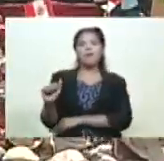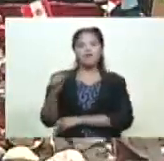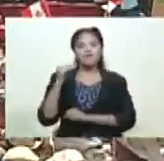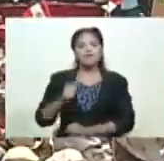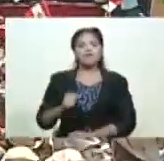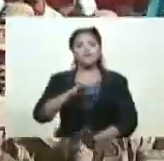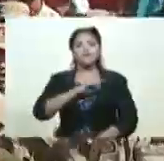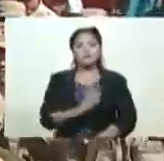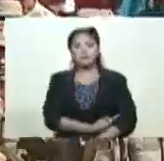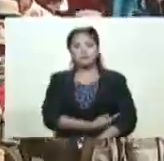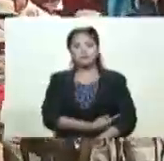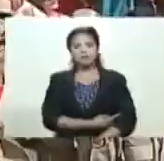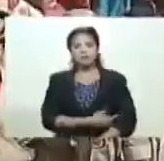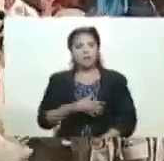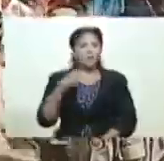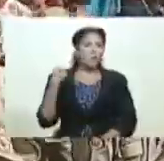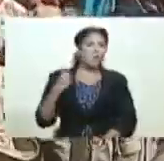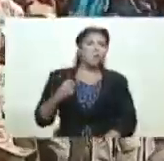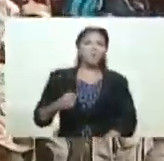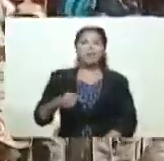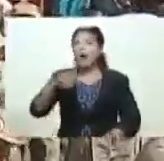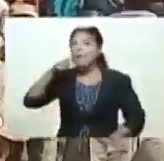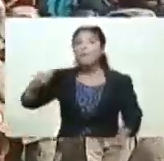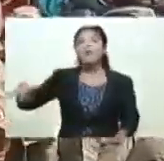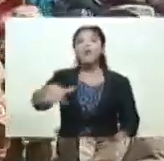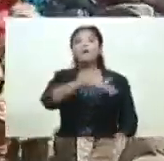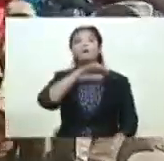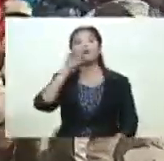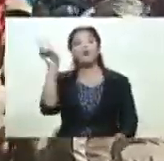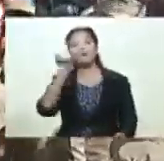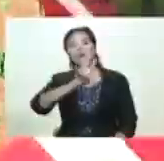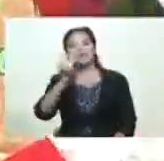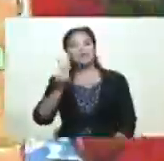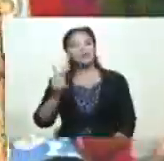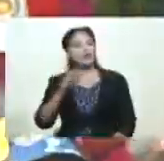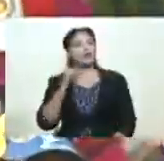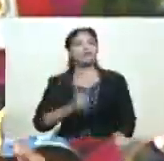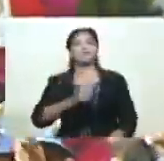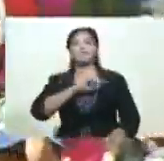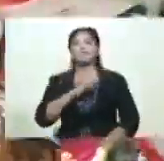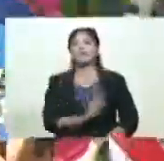cimarrón, vengatarios del pueblo de Venezuela.